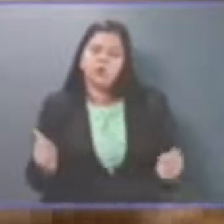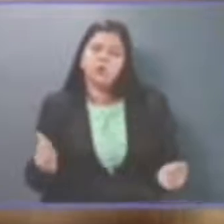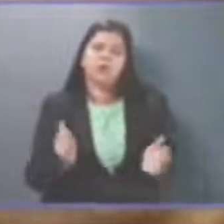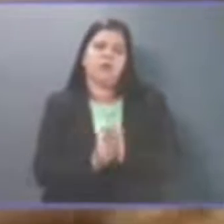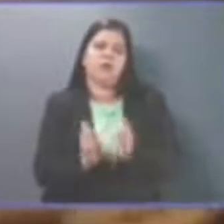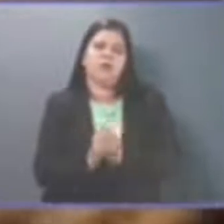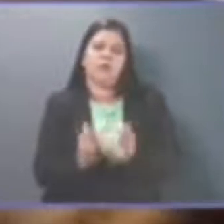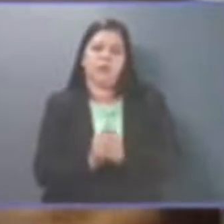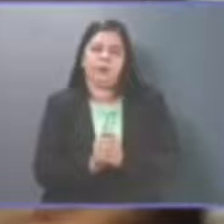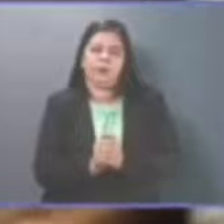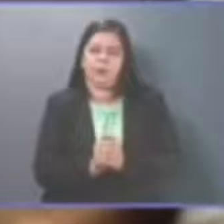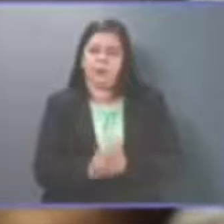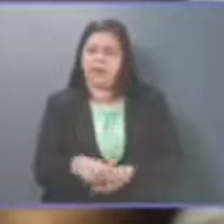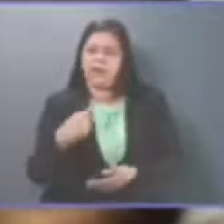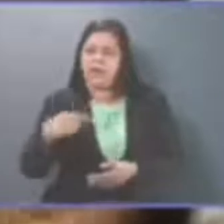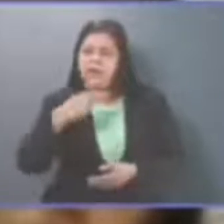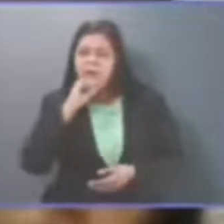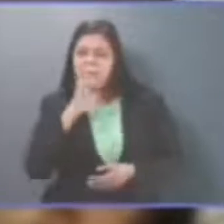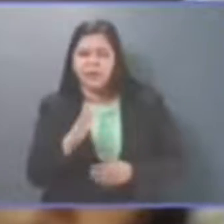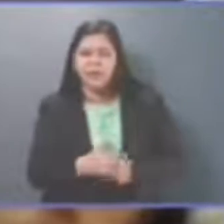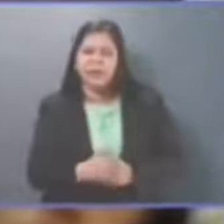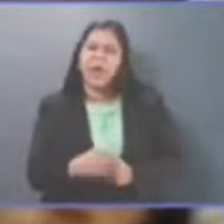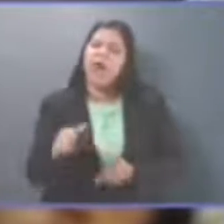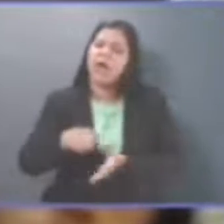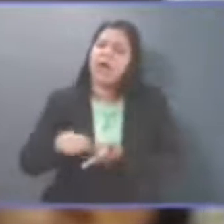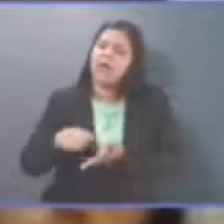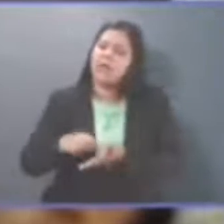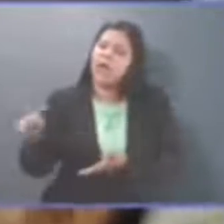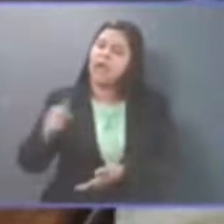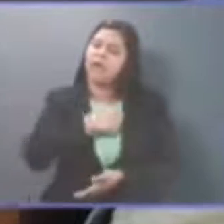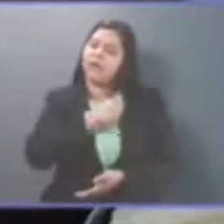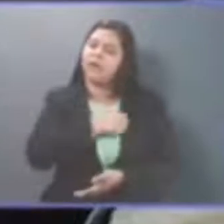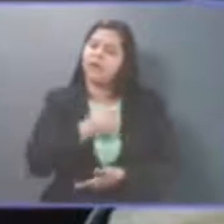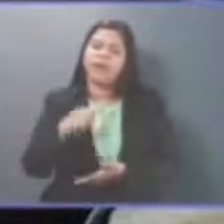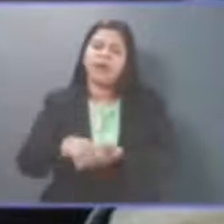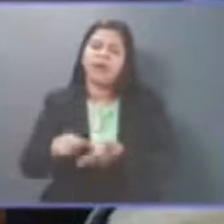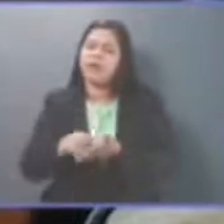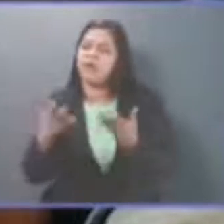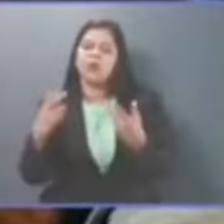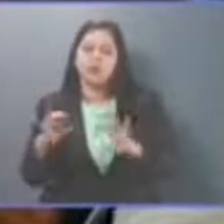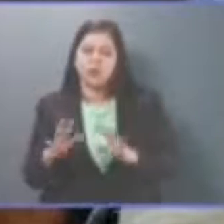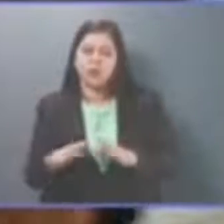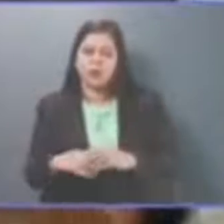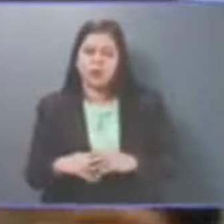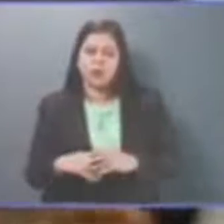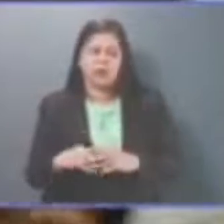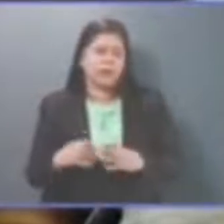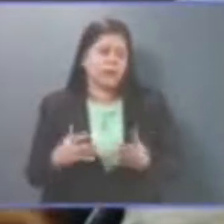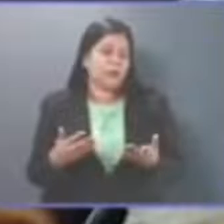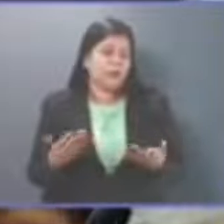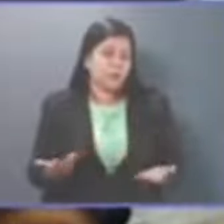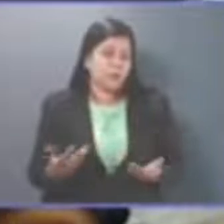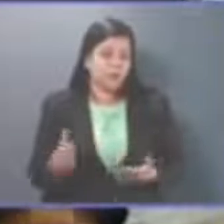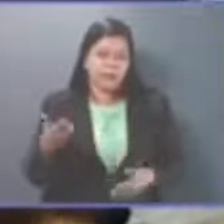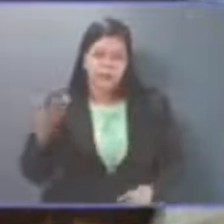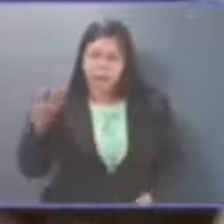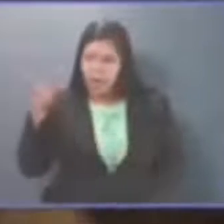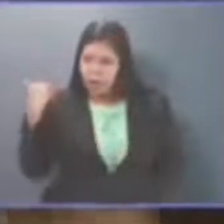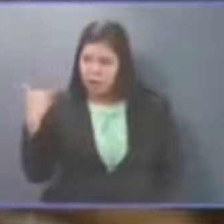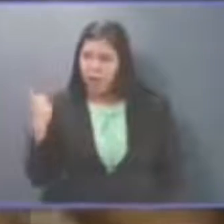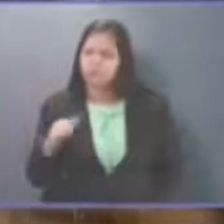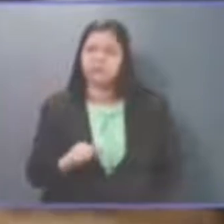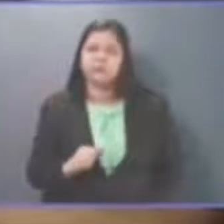resuelva. Y siempre dicen, es a la alcaldía es la que no quiere. Siempre se han pasado la pelota en los años